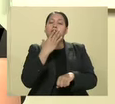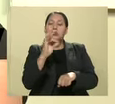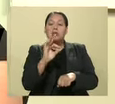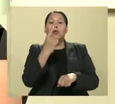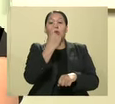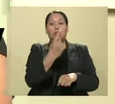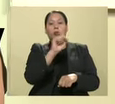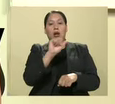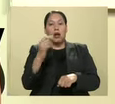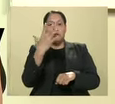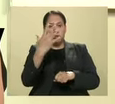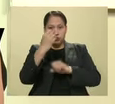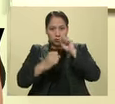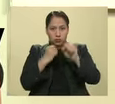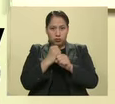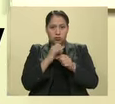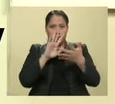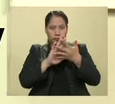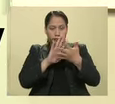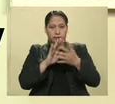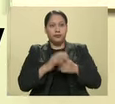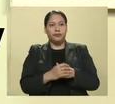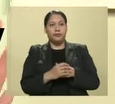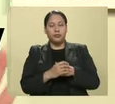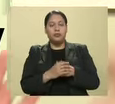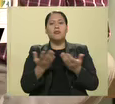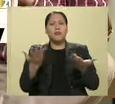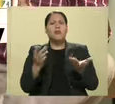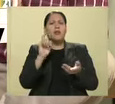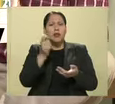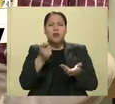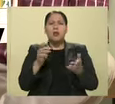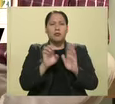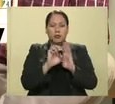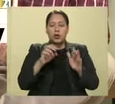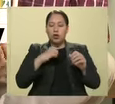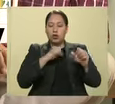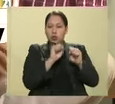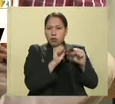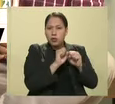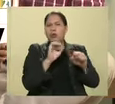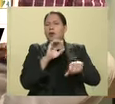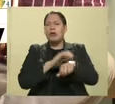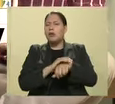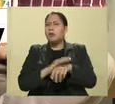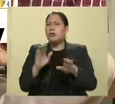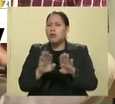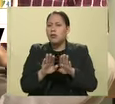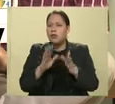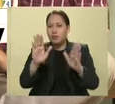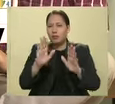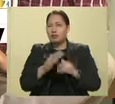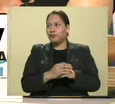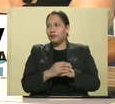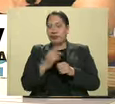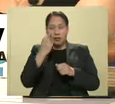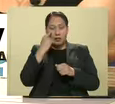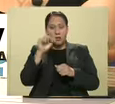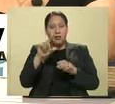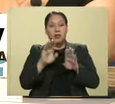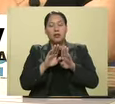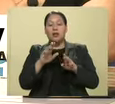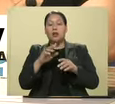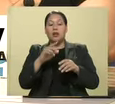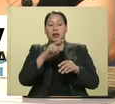5 años de prisión. Pero, ¿cómo es esto? Sí, como que no hay parentesco. Mi sobrino, por ejemplo. ¿Un amigo? Esperen, ahí hay parentesco. Tendría que ser ahí el hijo de un amigo. Ahí